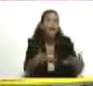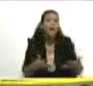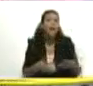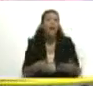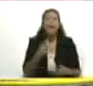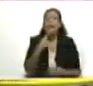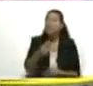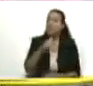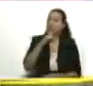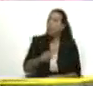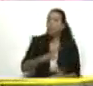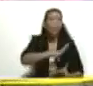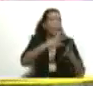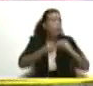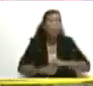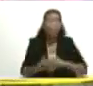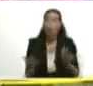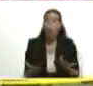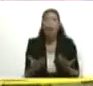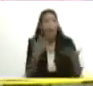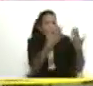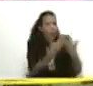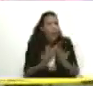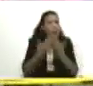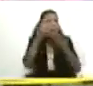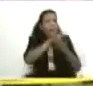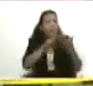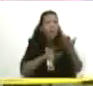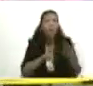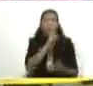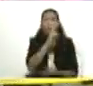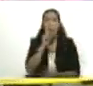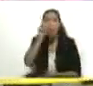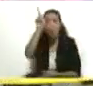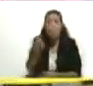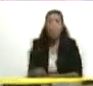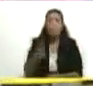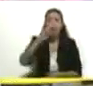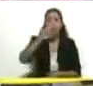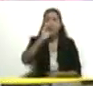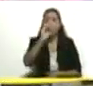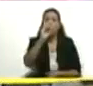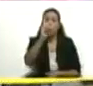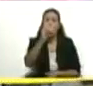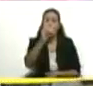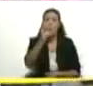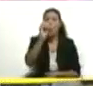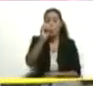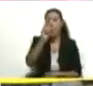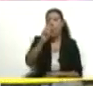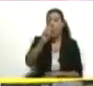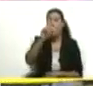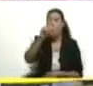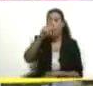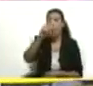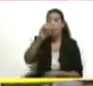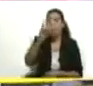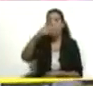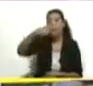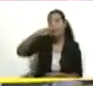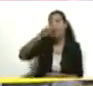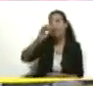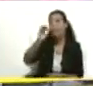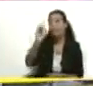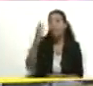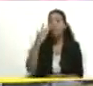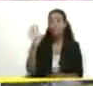Rodolfo Quintero. Léanse los libros de Rodolfo Quintero. Búsquelo ahí en internet, Rodolfo Quintero. Léanse la vida de Rodolfo Quintero para que